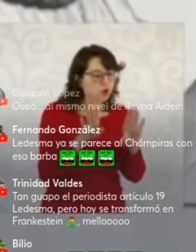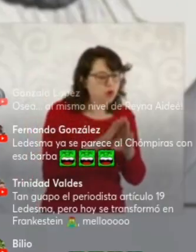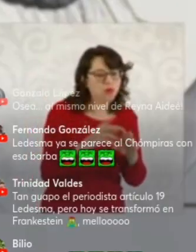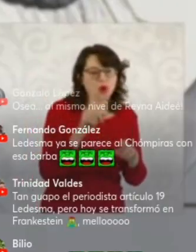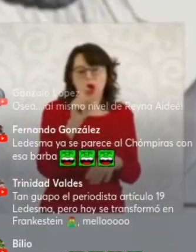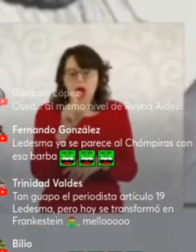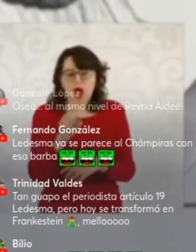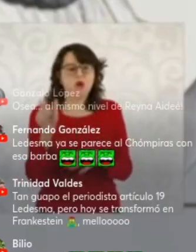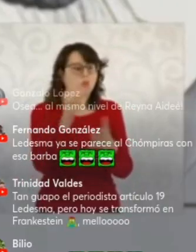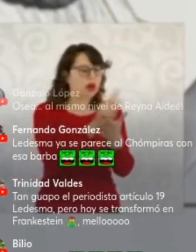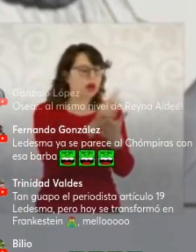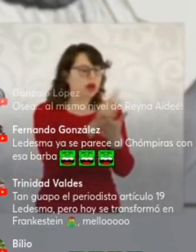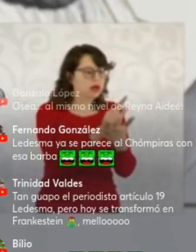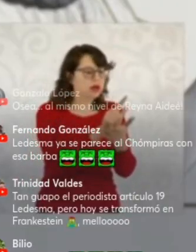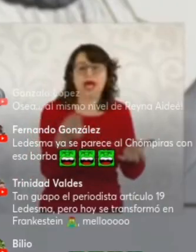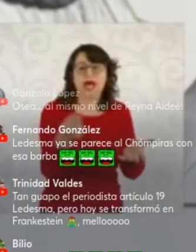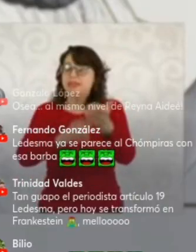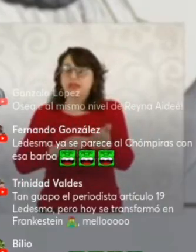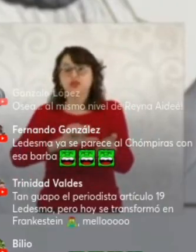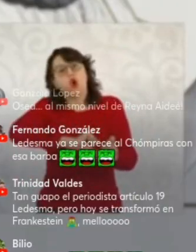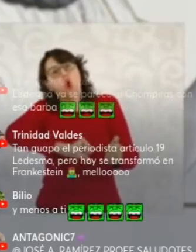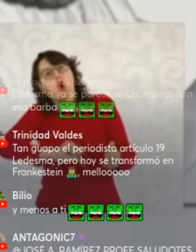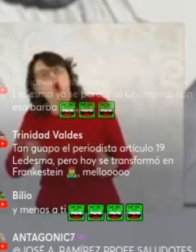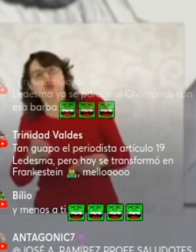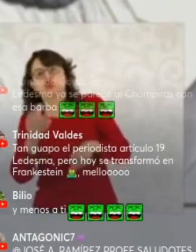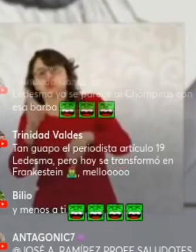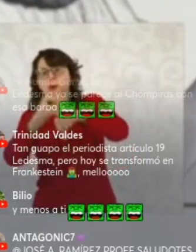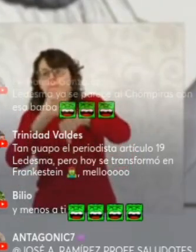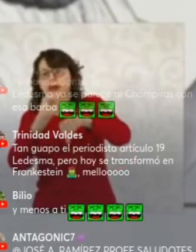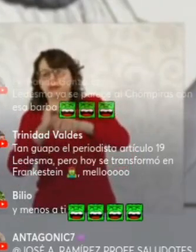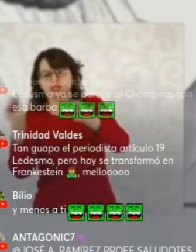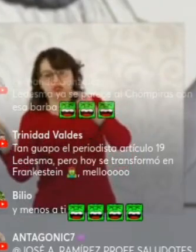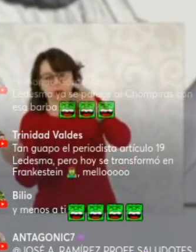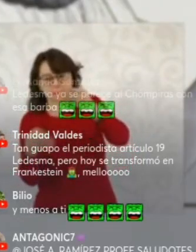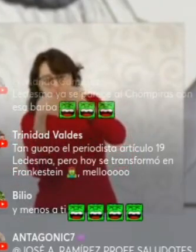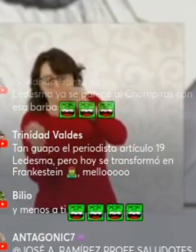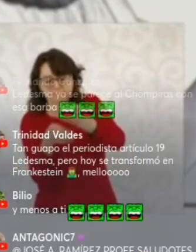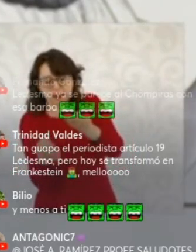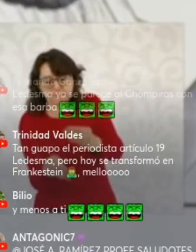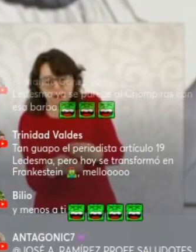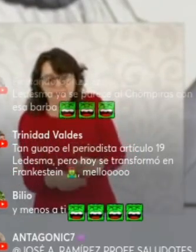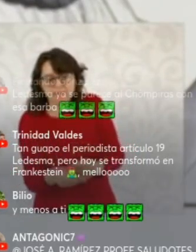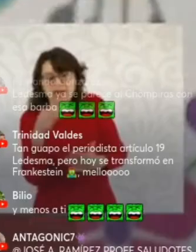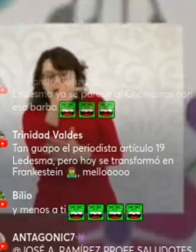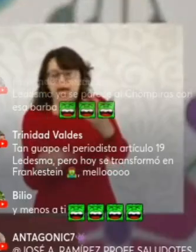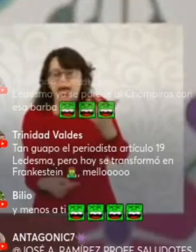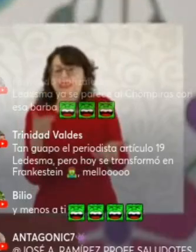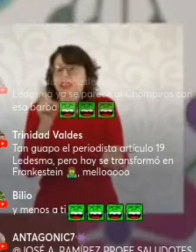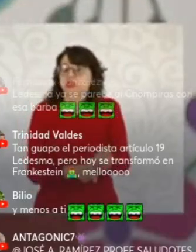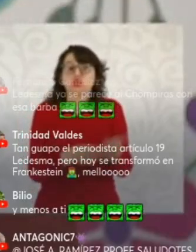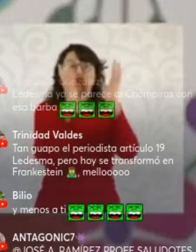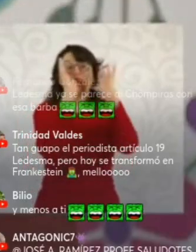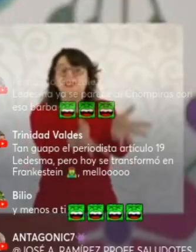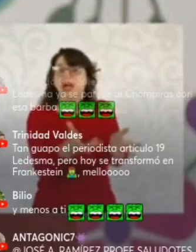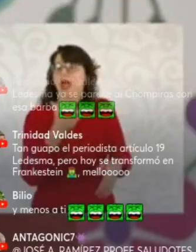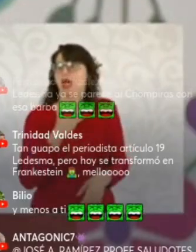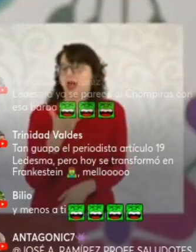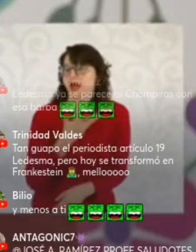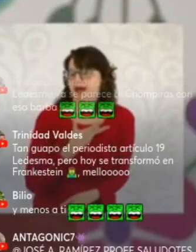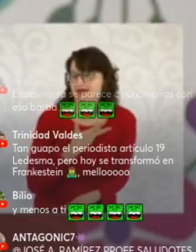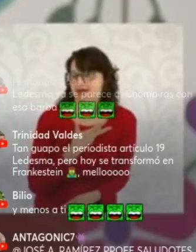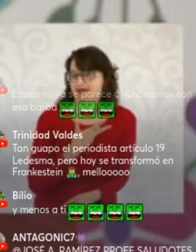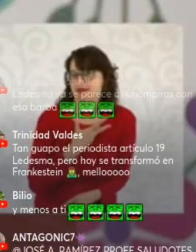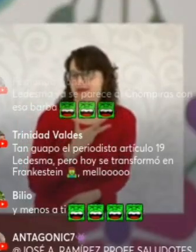de agua, con muchas otras cosas relacionadas con la actividad minera actual.